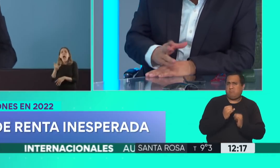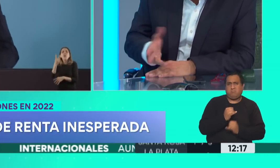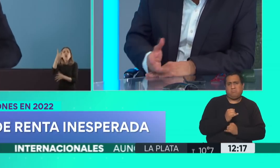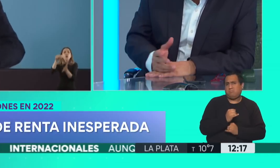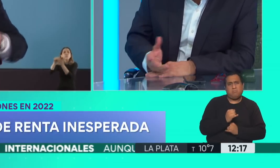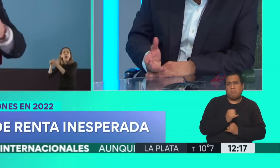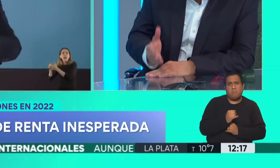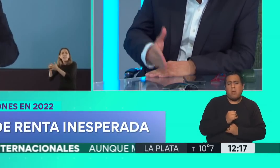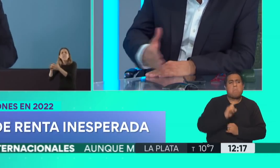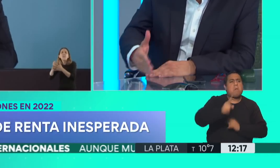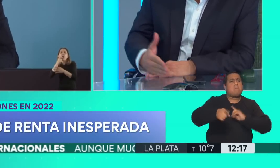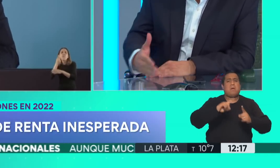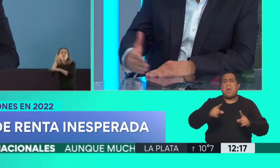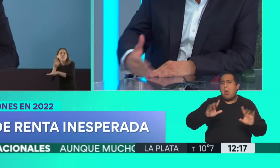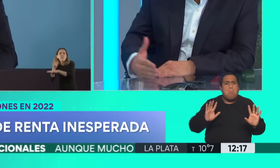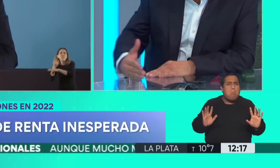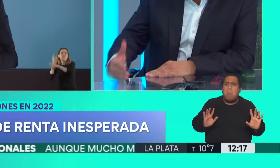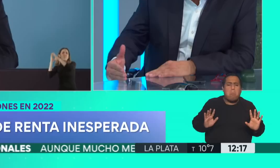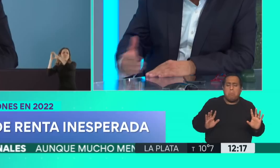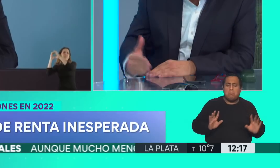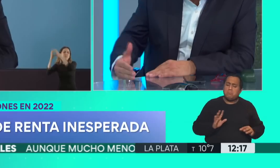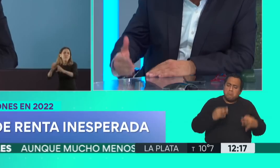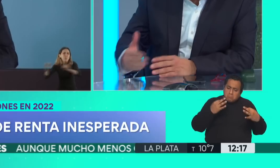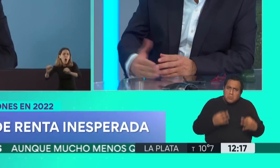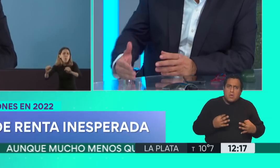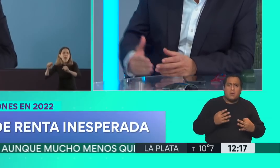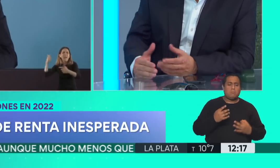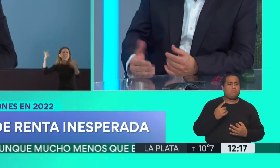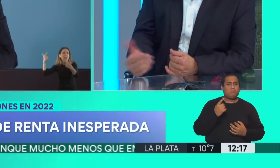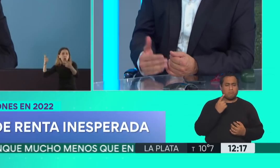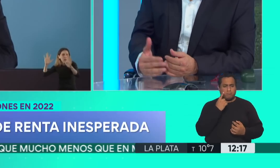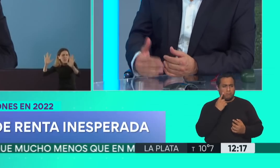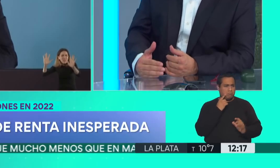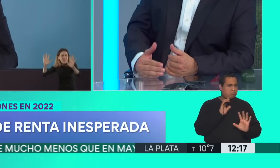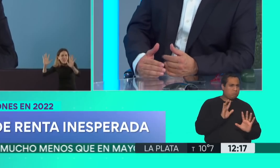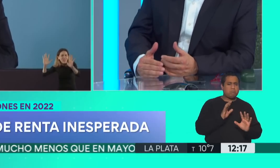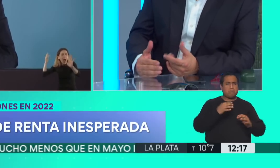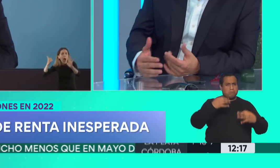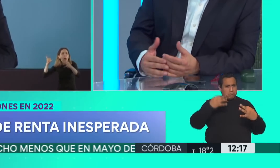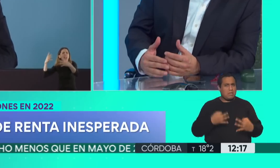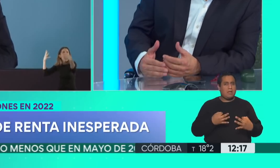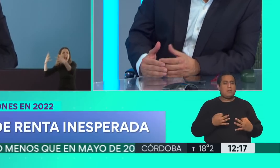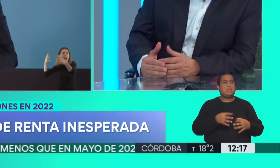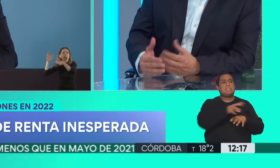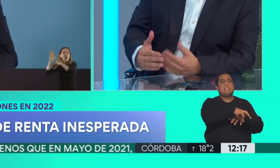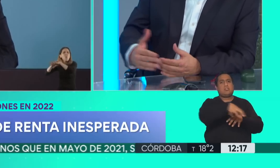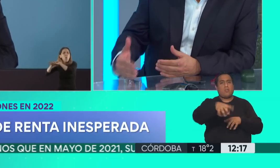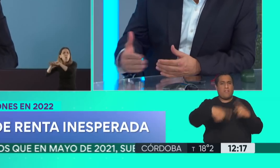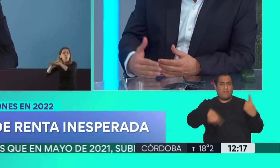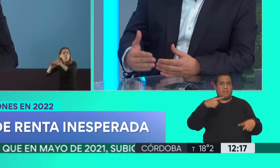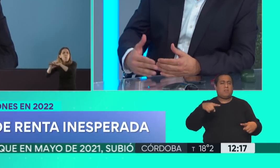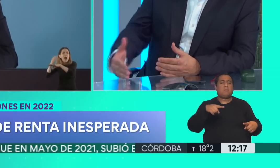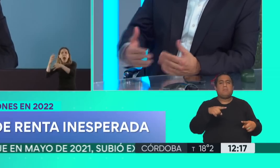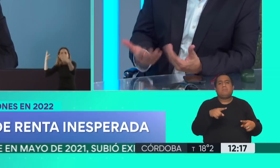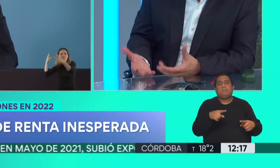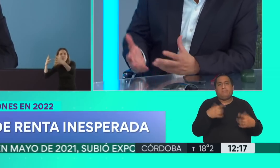cosas a los demás. Tuvo siempre esa prudencia de ir manejándose con distintos sectores, inclusive yo creo que hasta